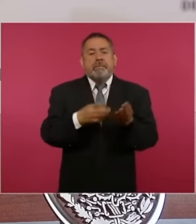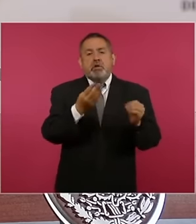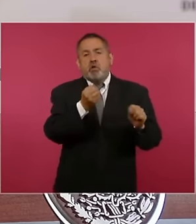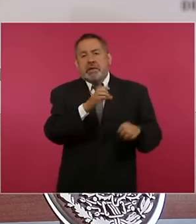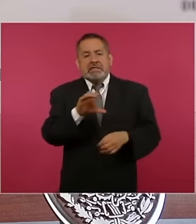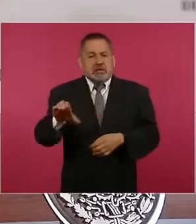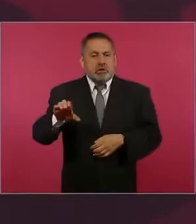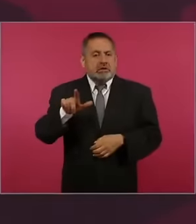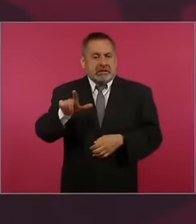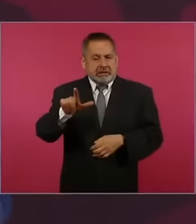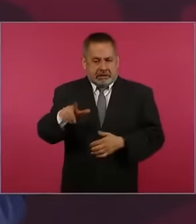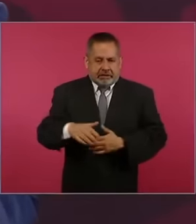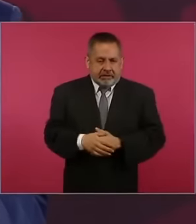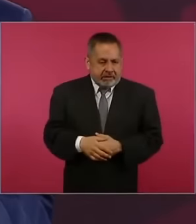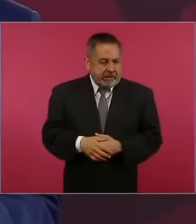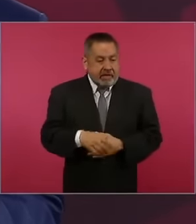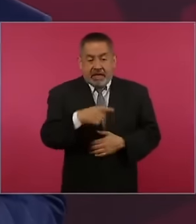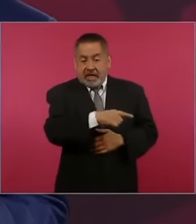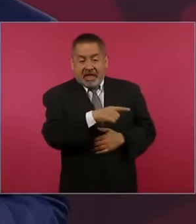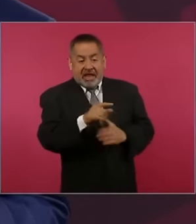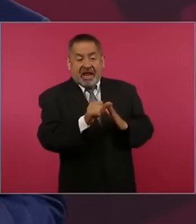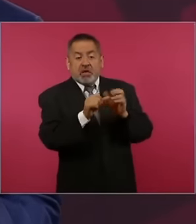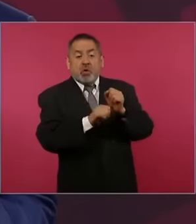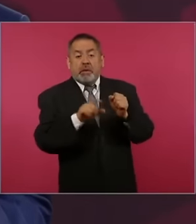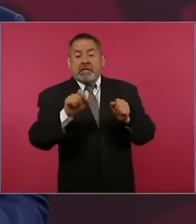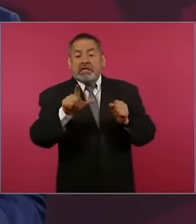1917. Modificaron el artículo 27,